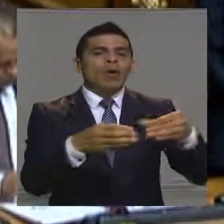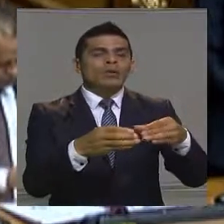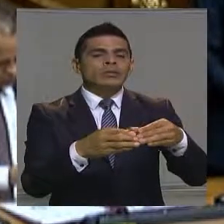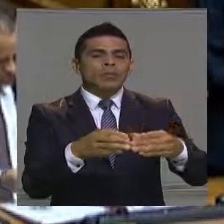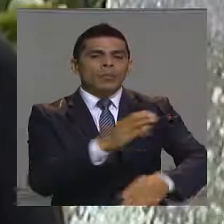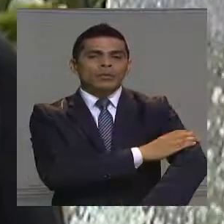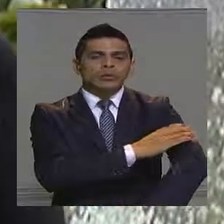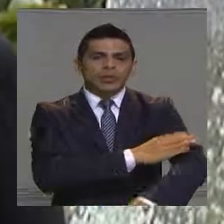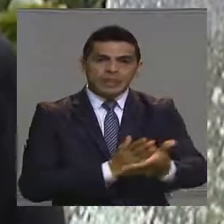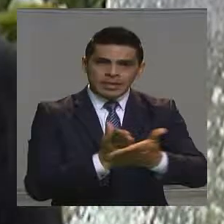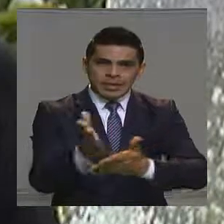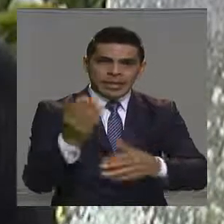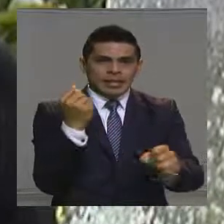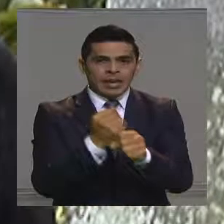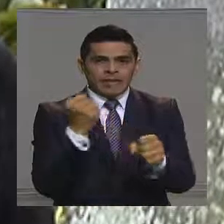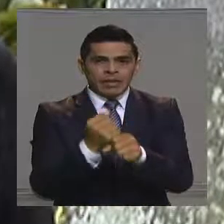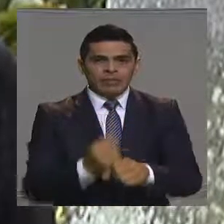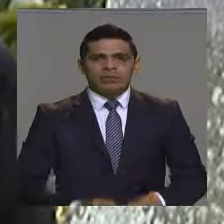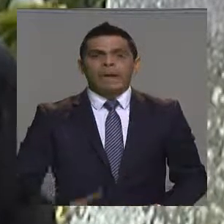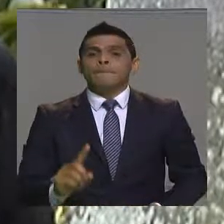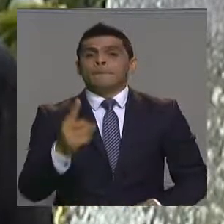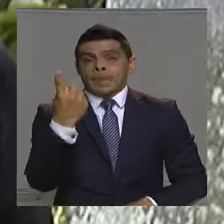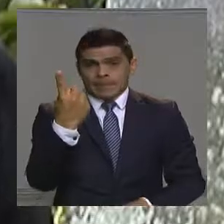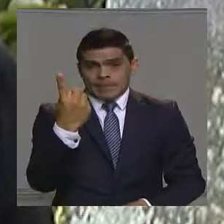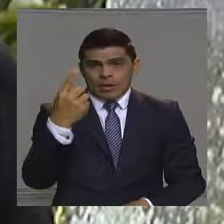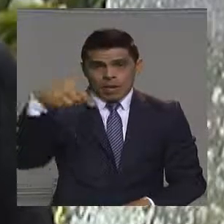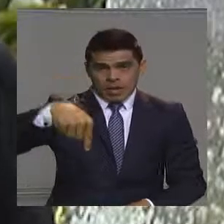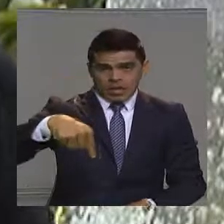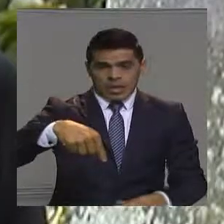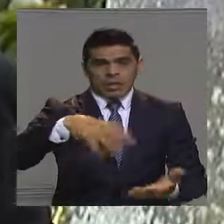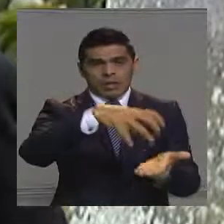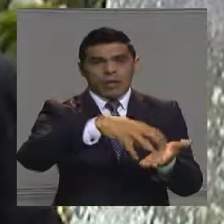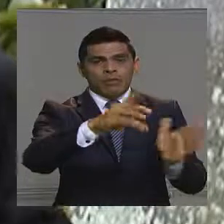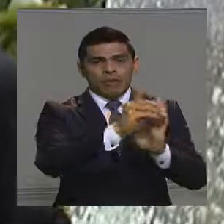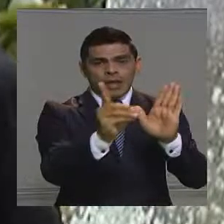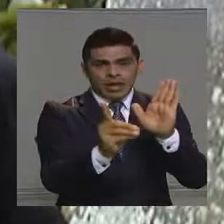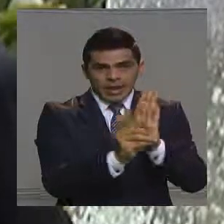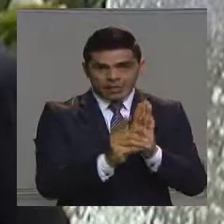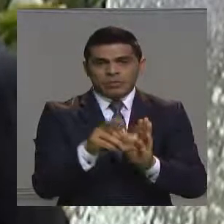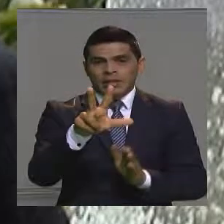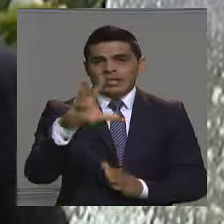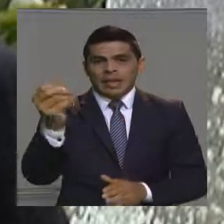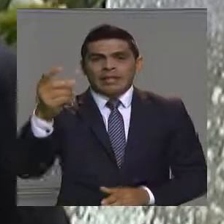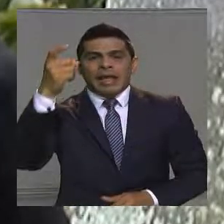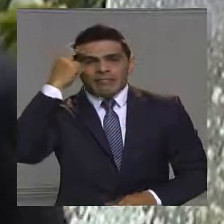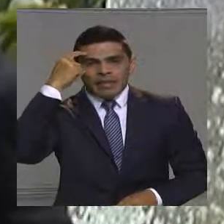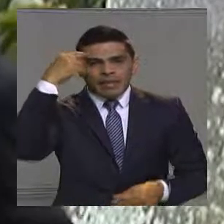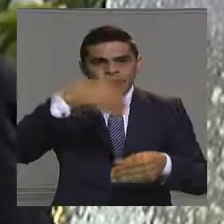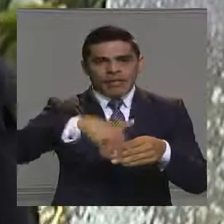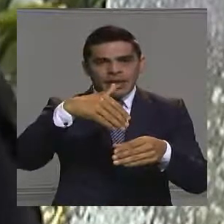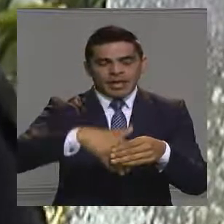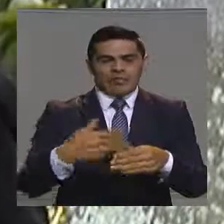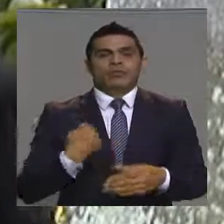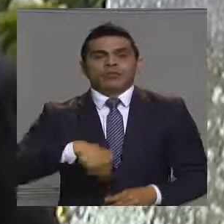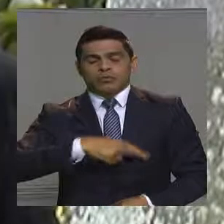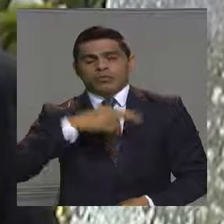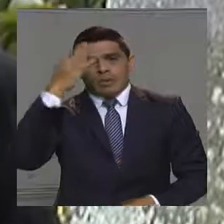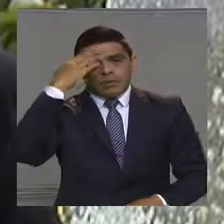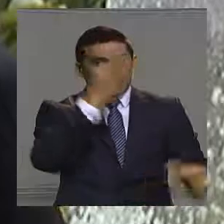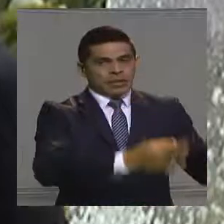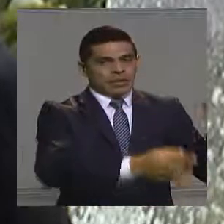continuará trabajando. Lo primero que debería ocurrir en un Estado de Derecho es unas elecciones en 30 días. Sabemos que ni el Tribunal Supremo de Justicia